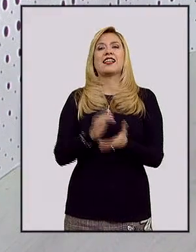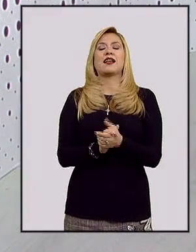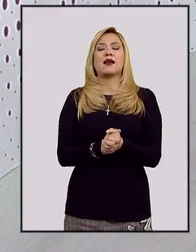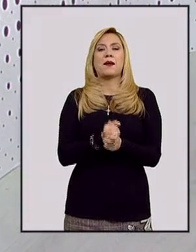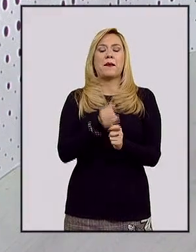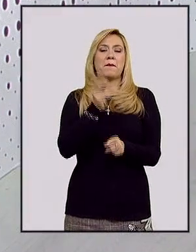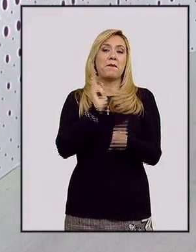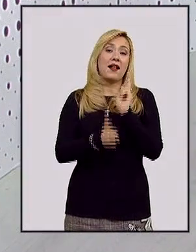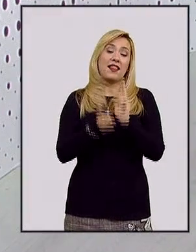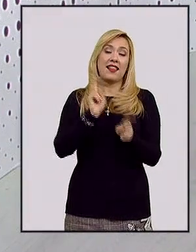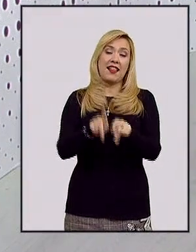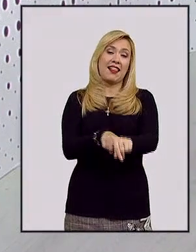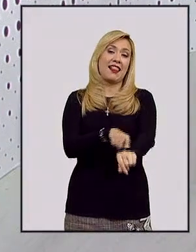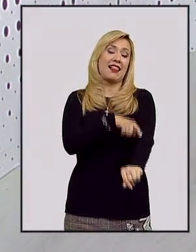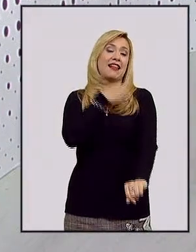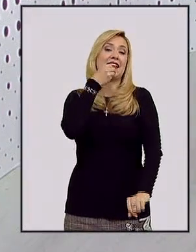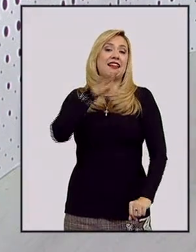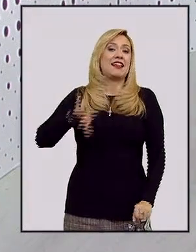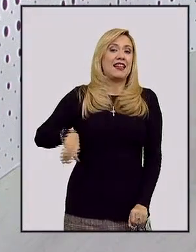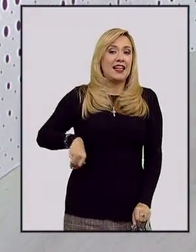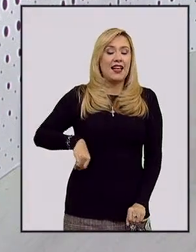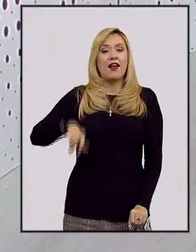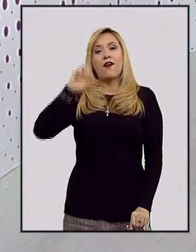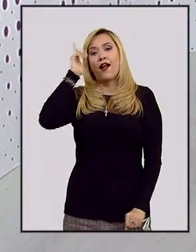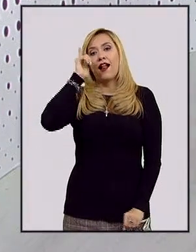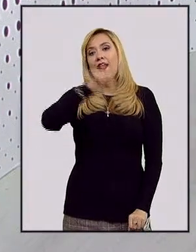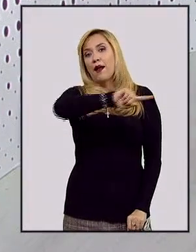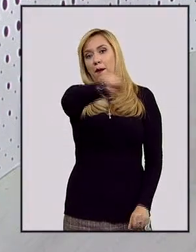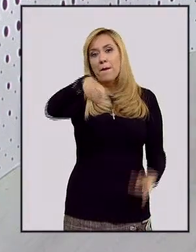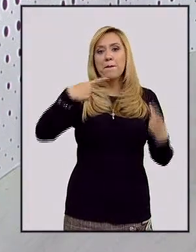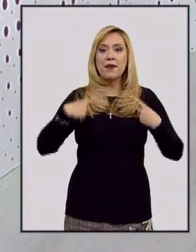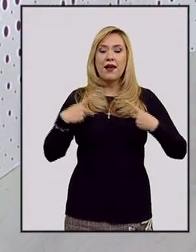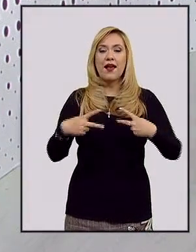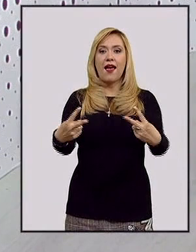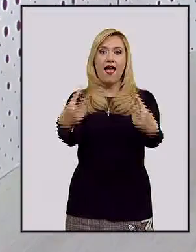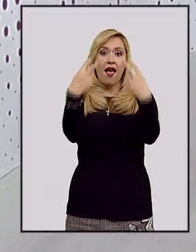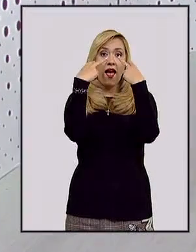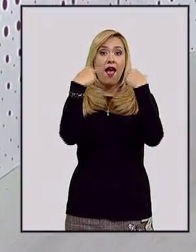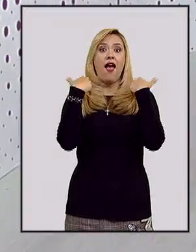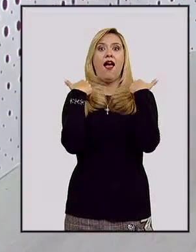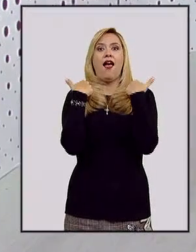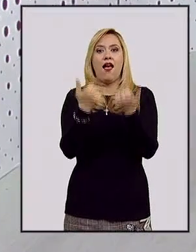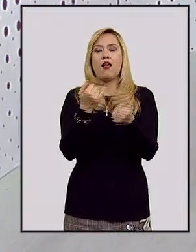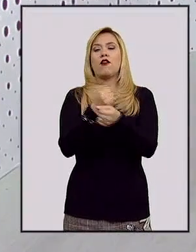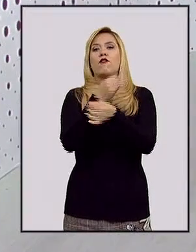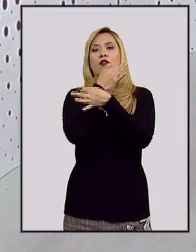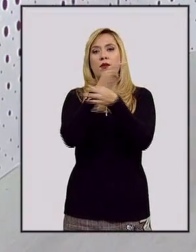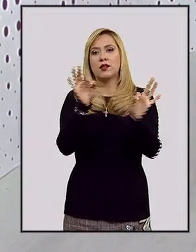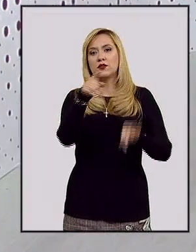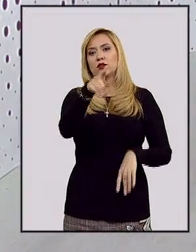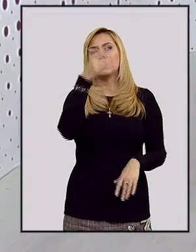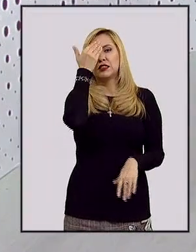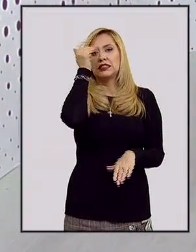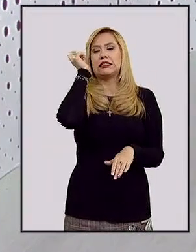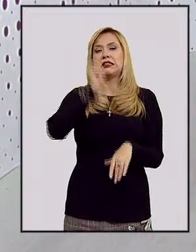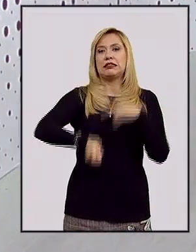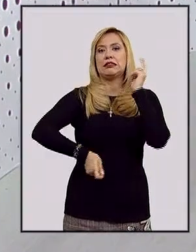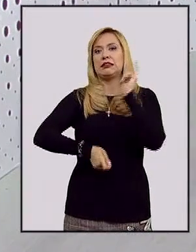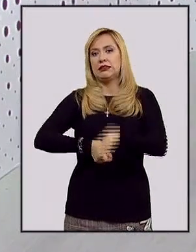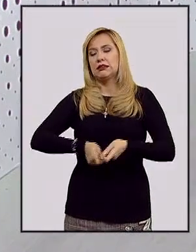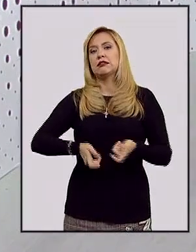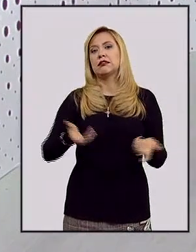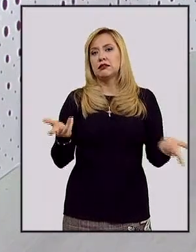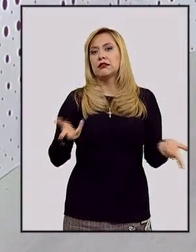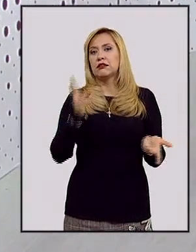sido una plática, una charla muy, muy agradable, y espero que hayamos podido transmitir toda esta información a las personas que nos están acompañando, porque